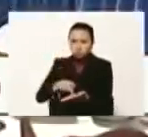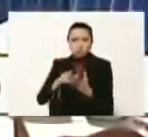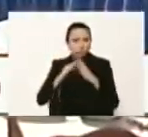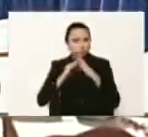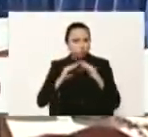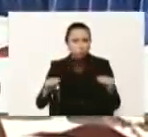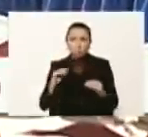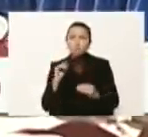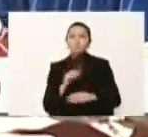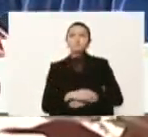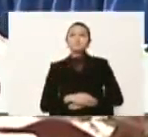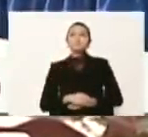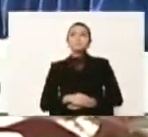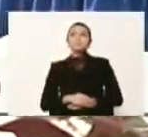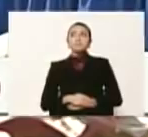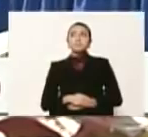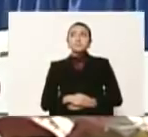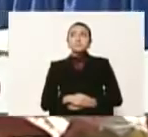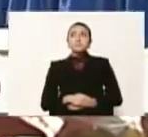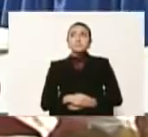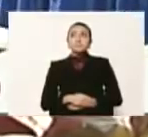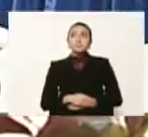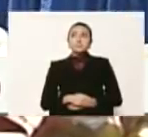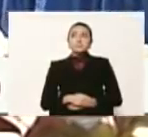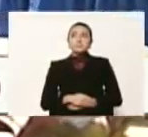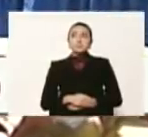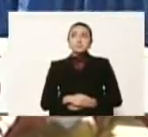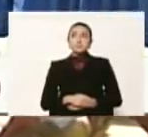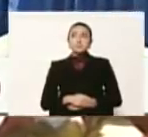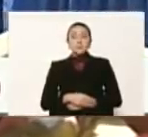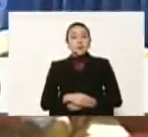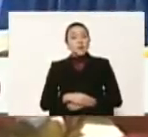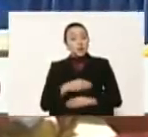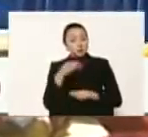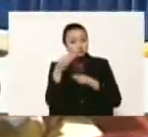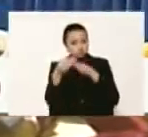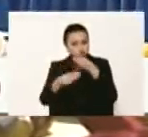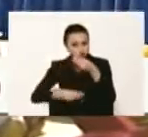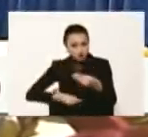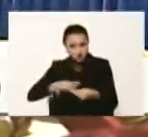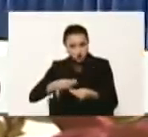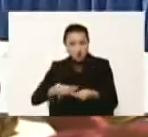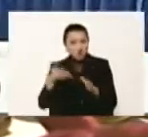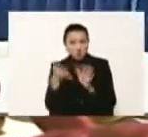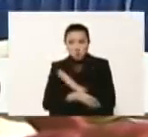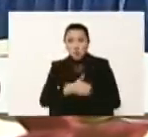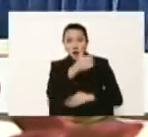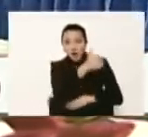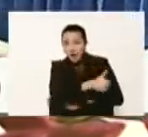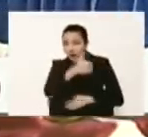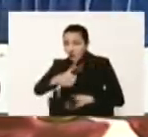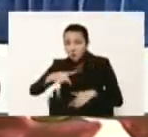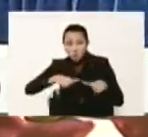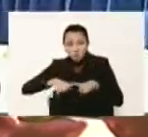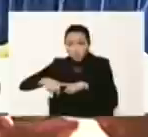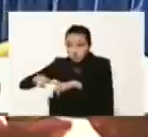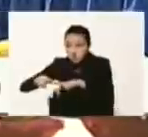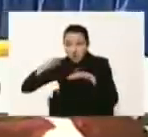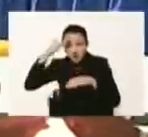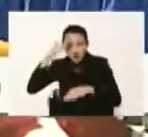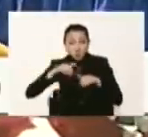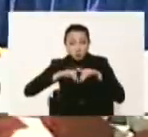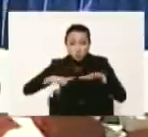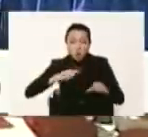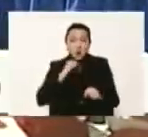seguridad participantes tenían qué era lo que iban a hacer, en cada uno de sus despliegues.